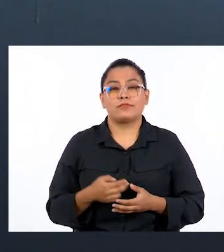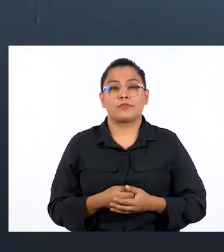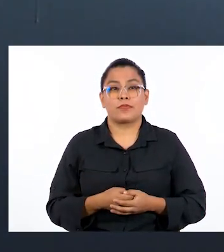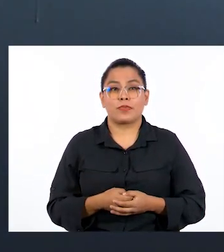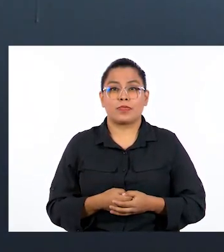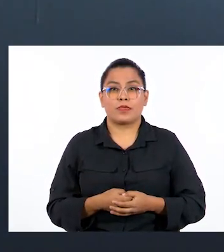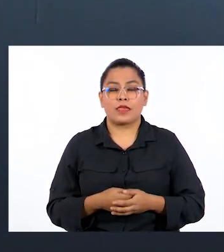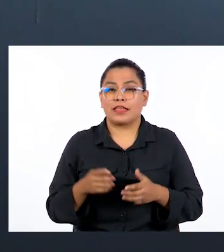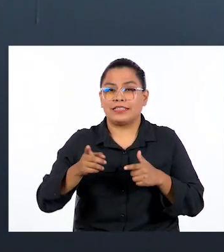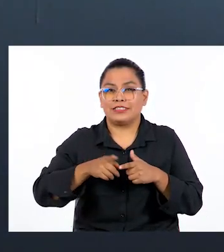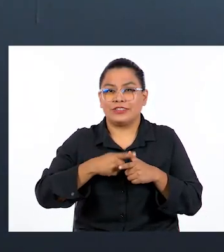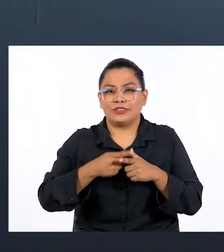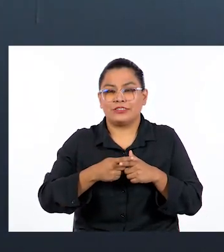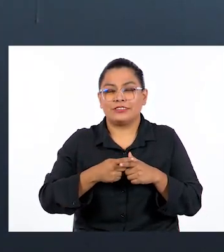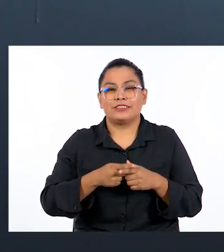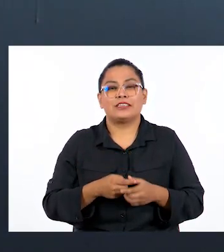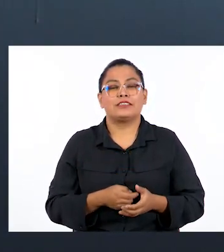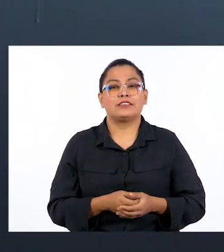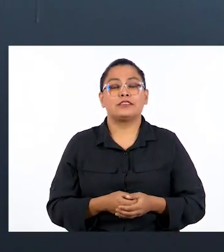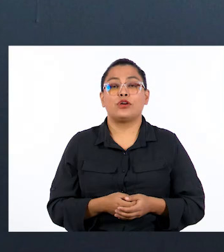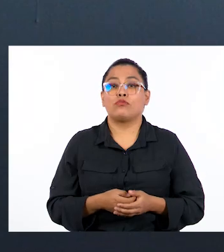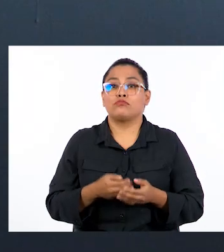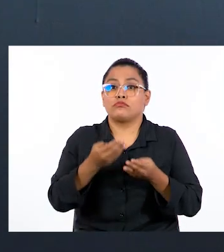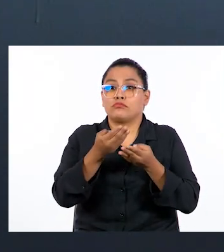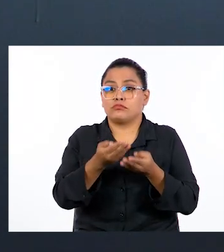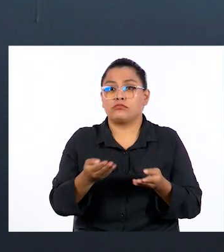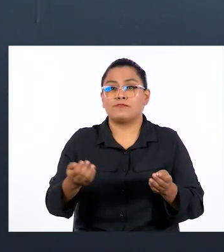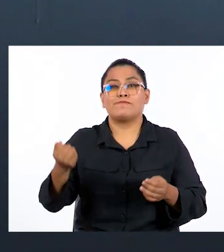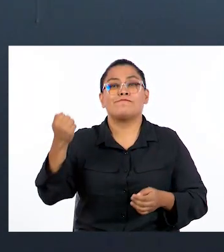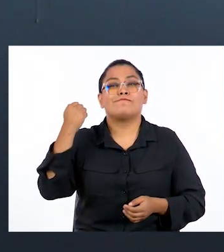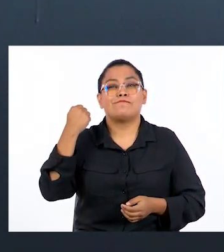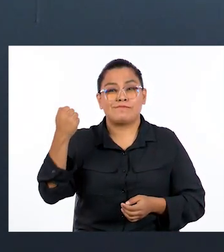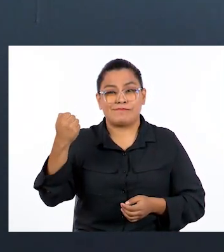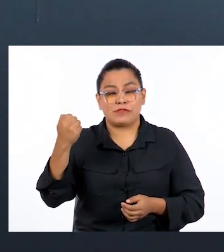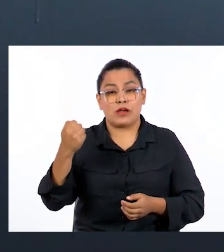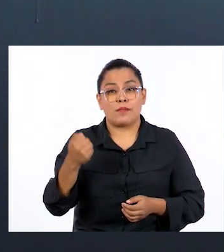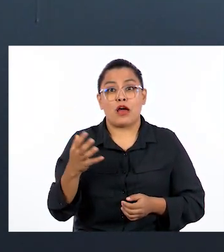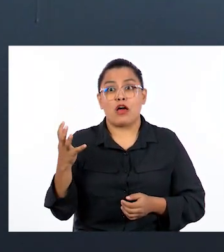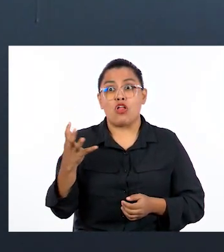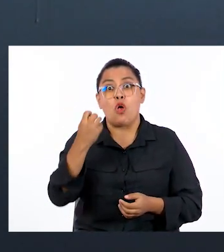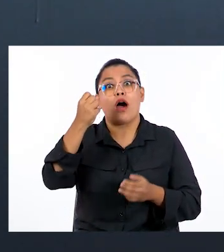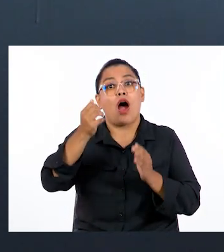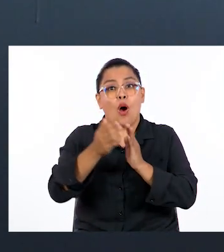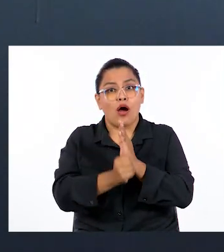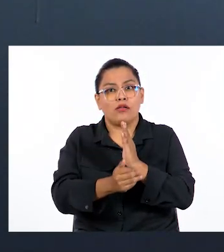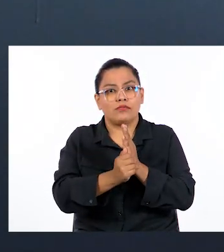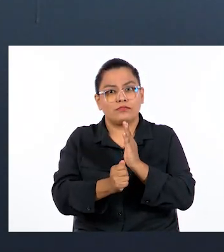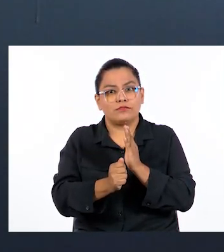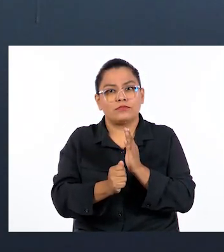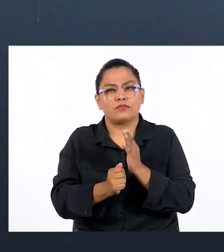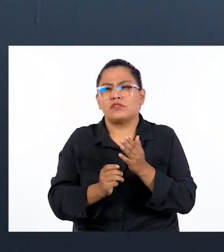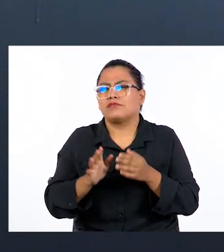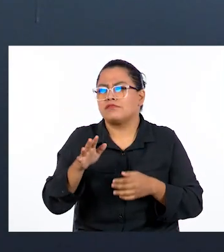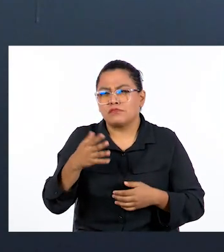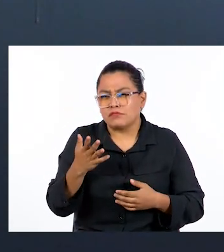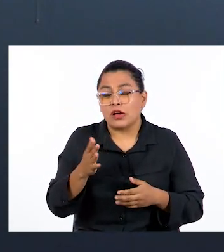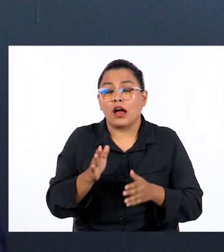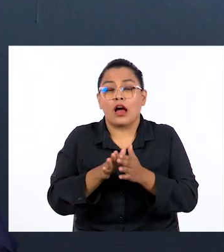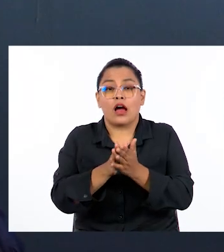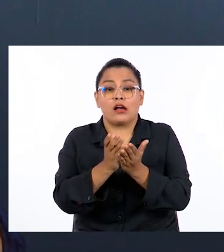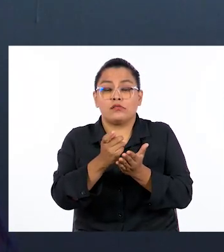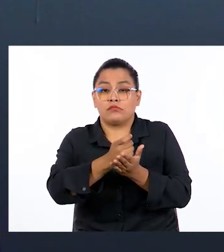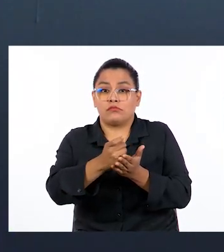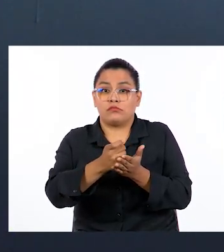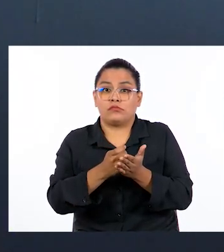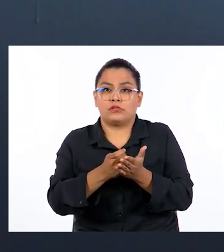una herramienta muy importante para alcanzar estas competencias y es el libro de texto, que es un documento que contiene una